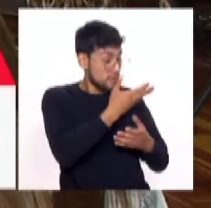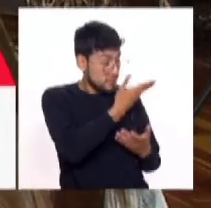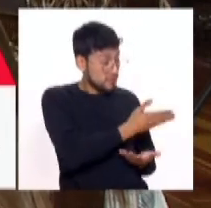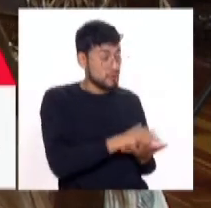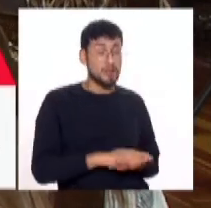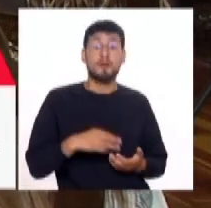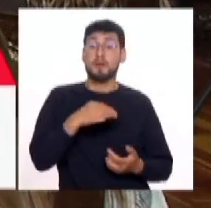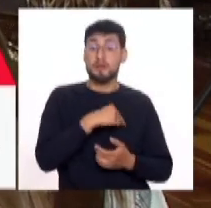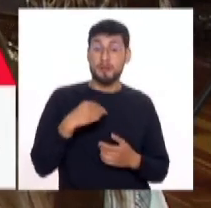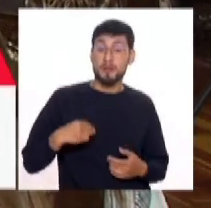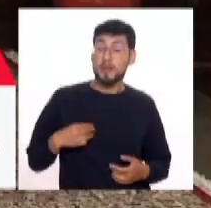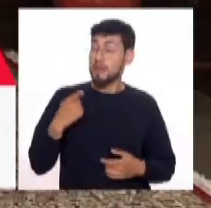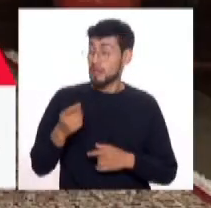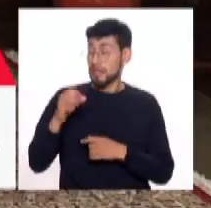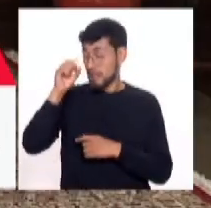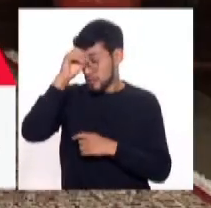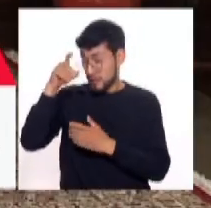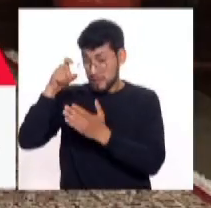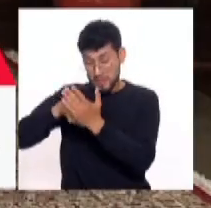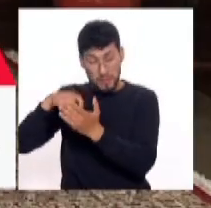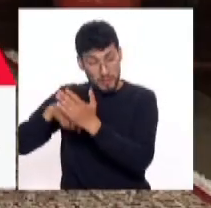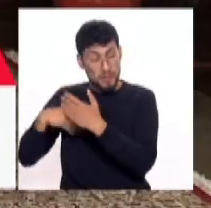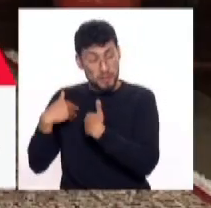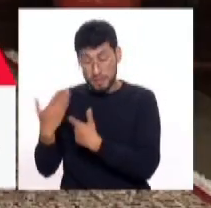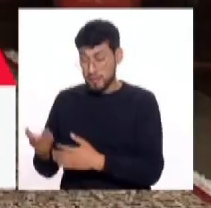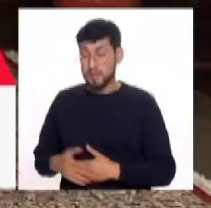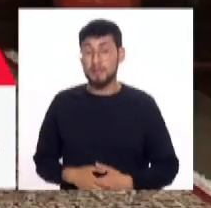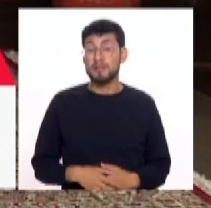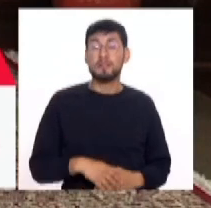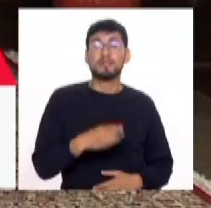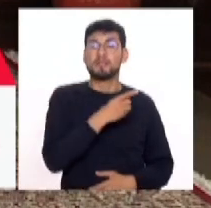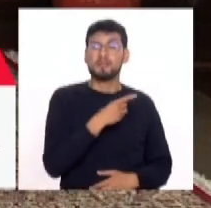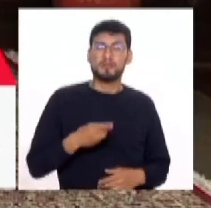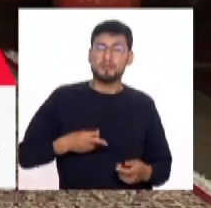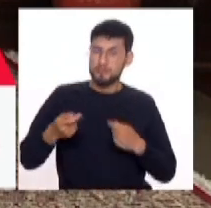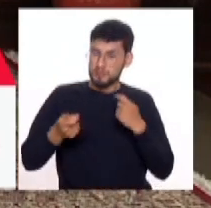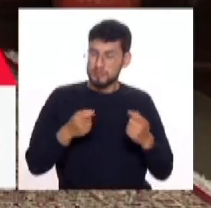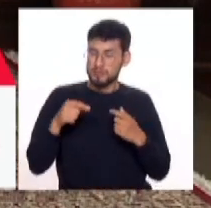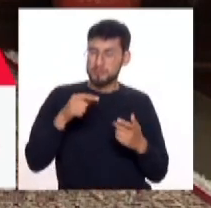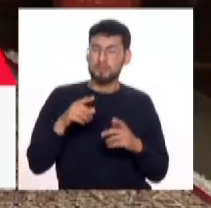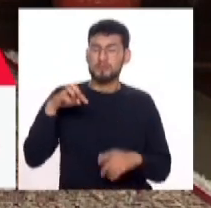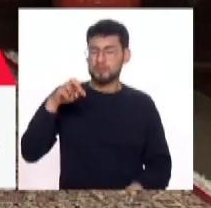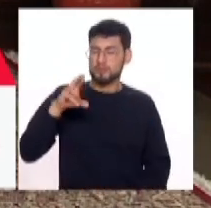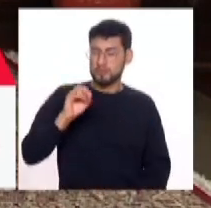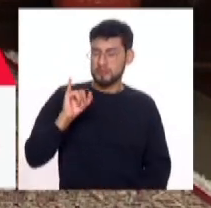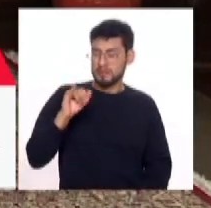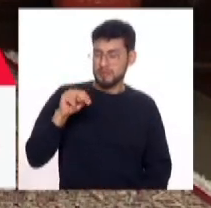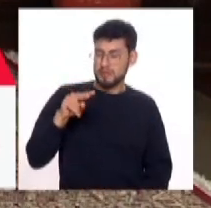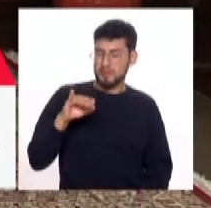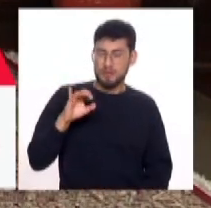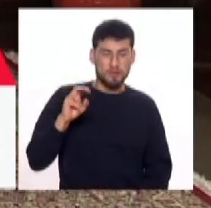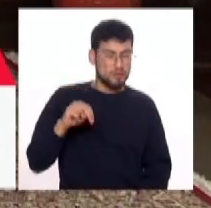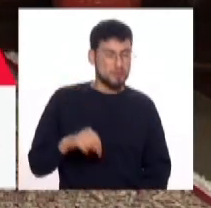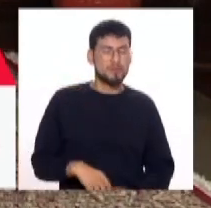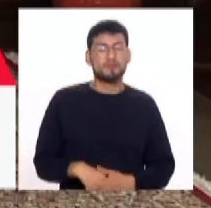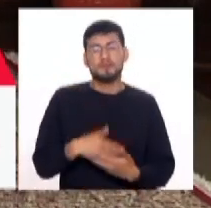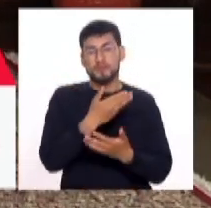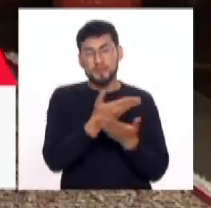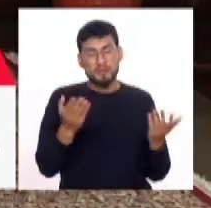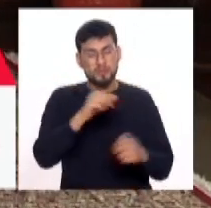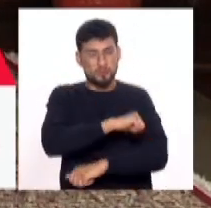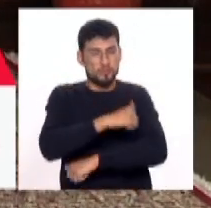señor ministro de Energía y Minas, señor director ejecutivo de Proinversión,